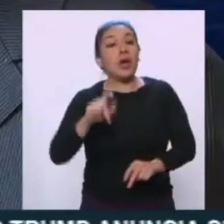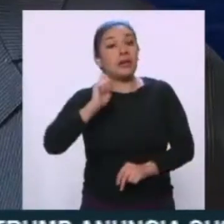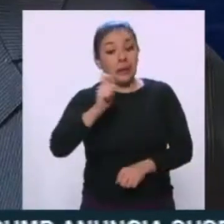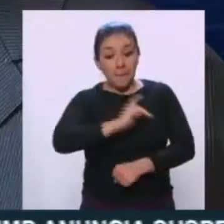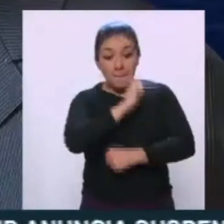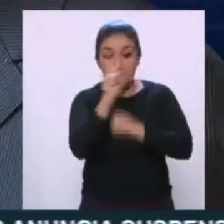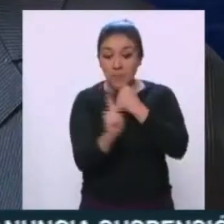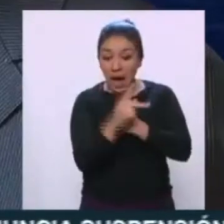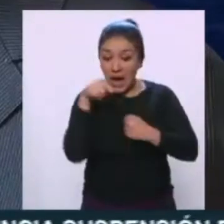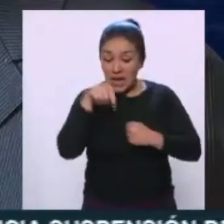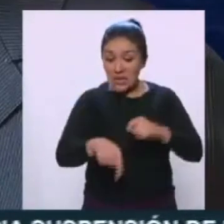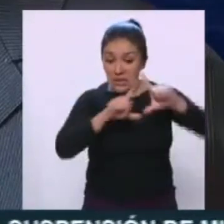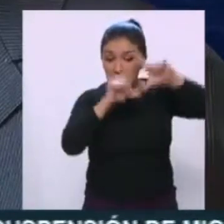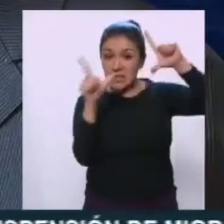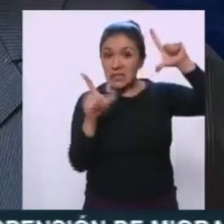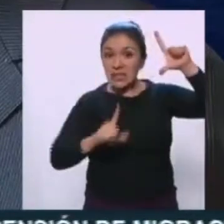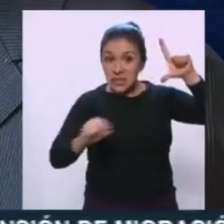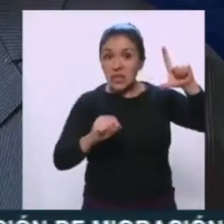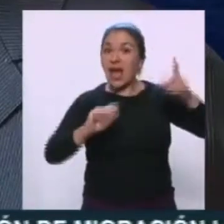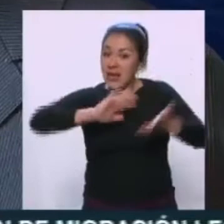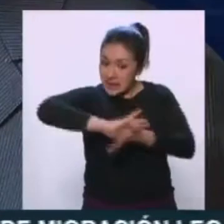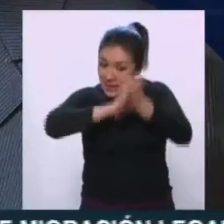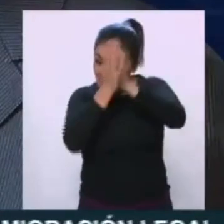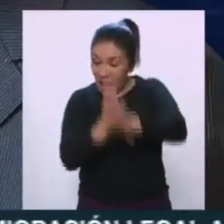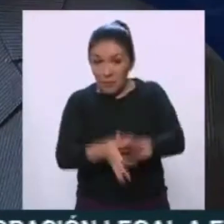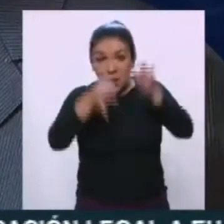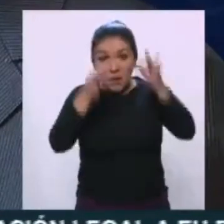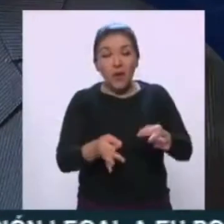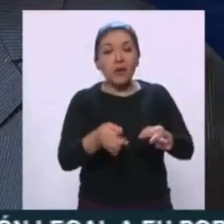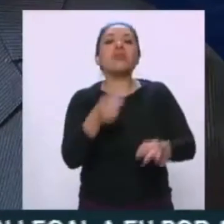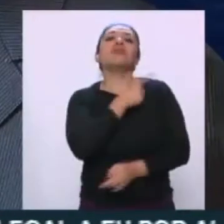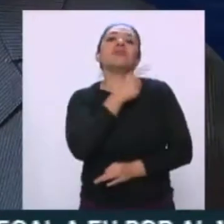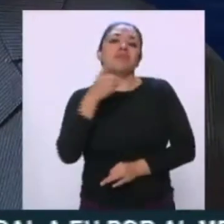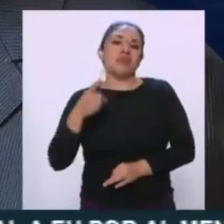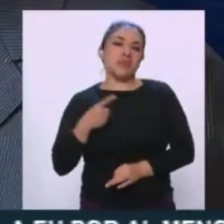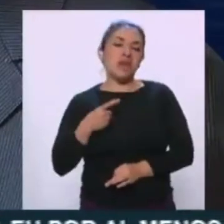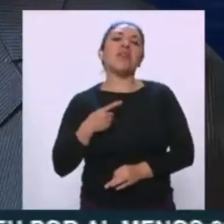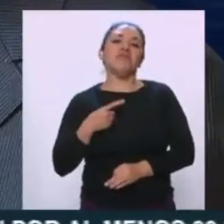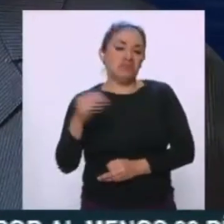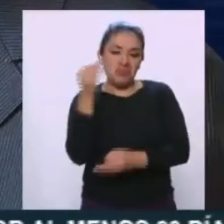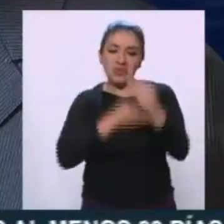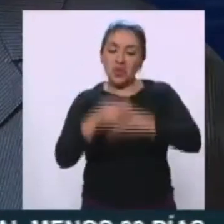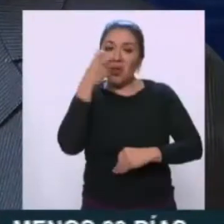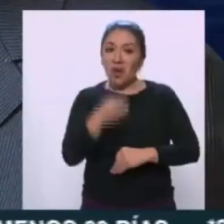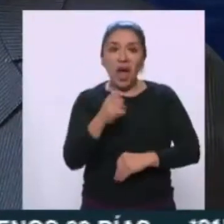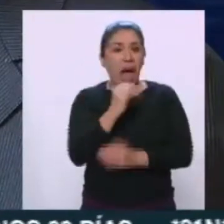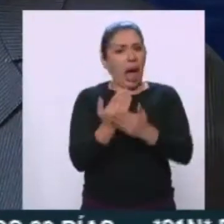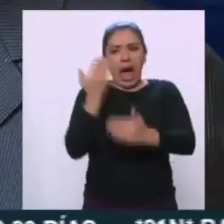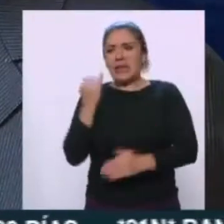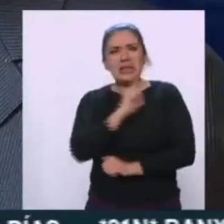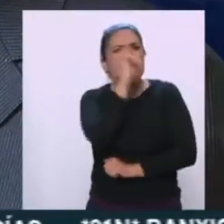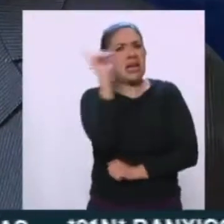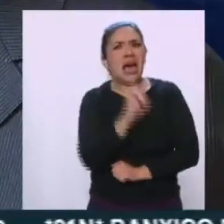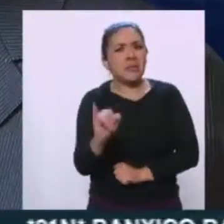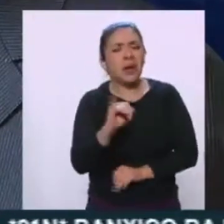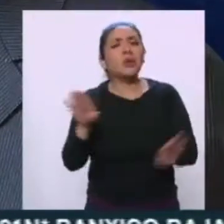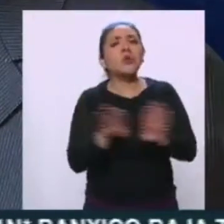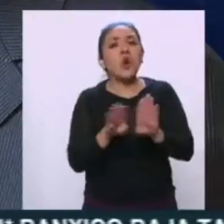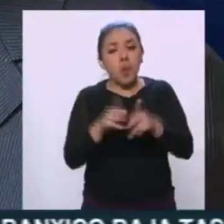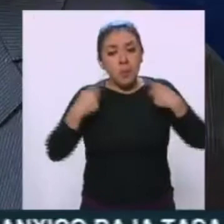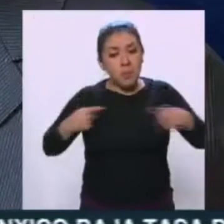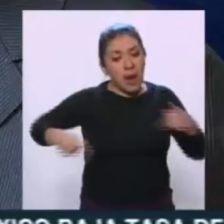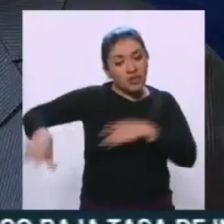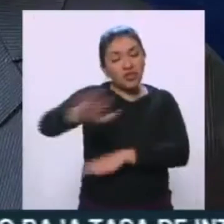el país tome otro rumbo, vamos a tener que entrar en una zona que nunca habíamos entrado como